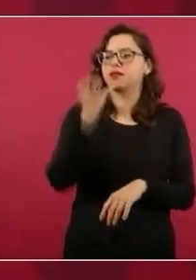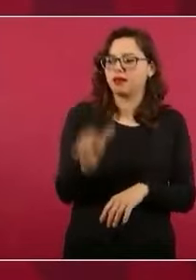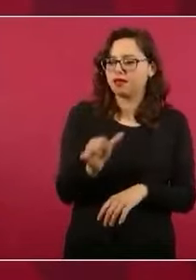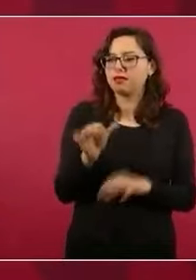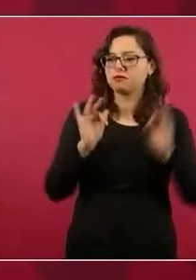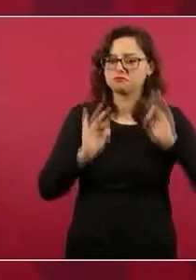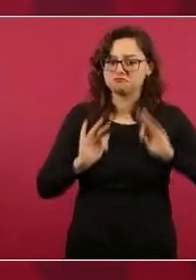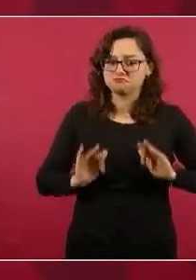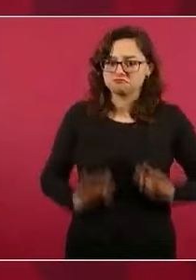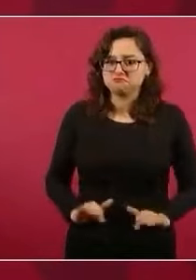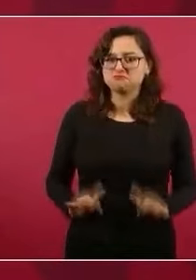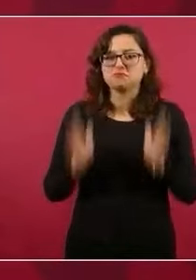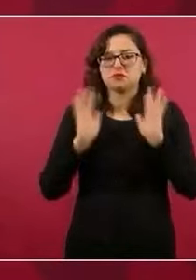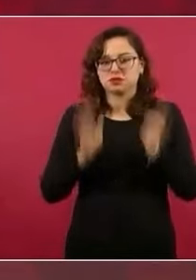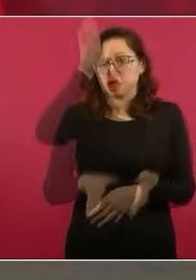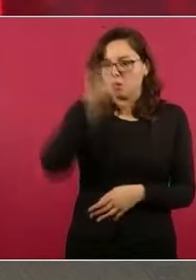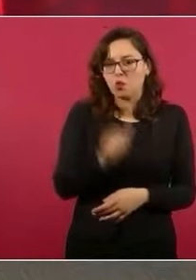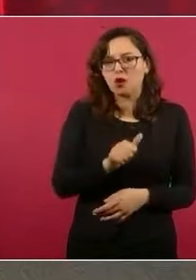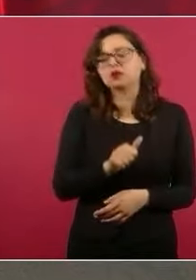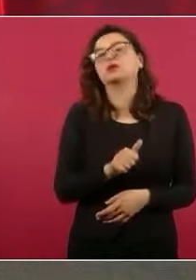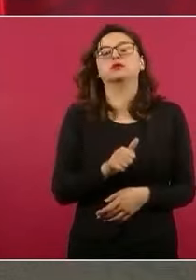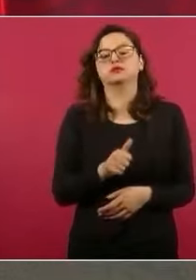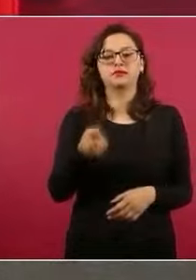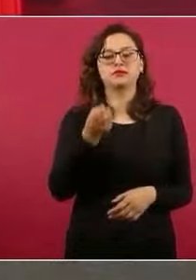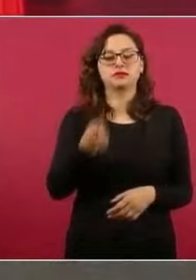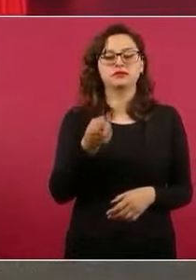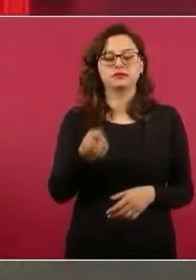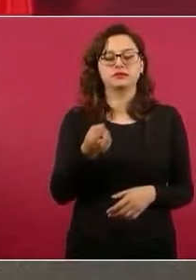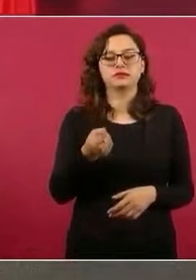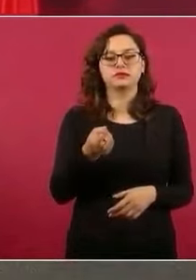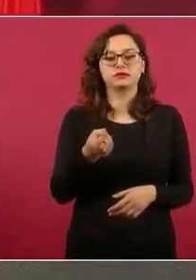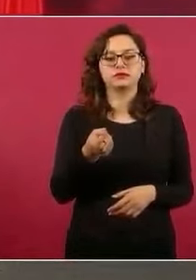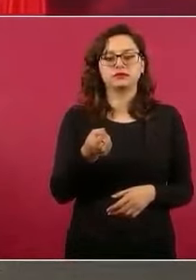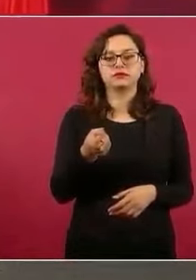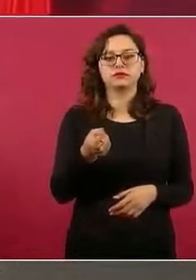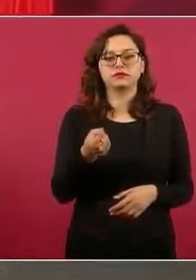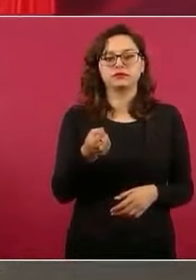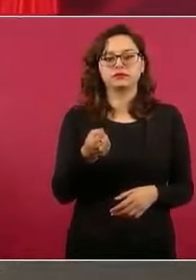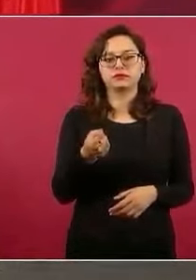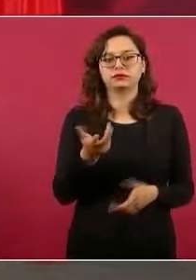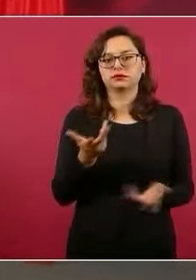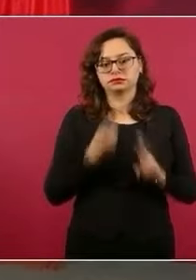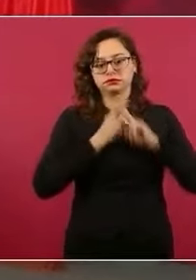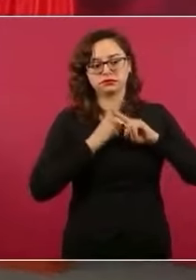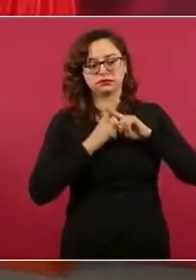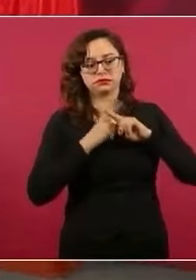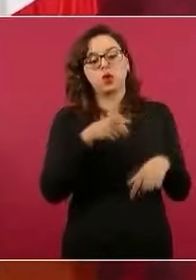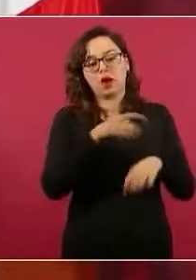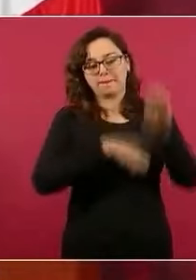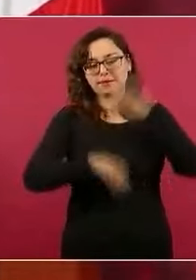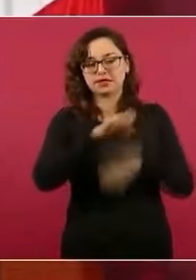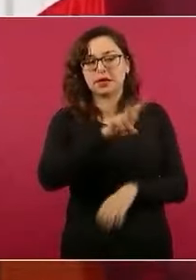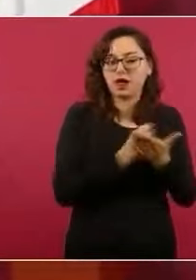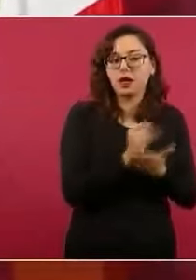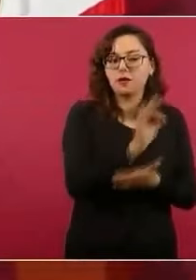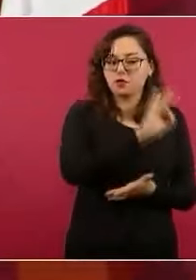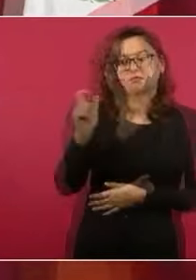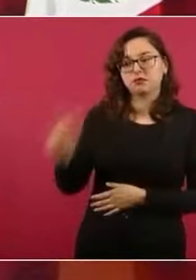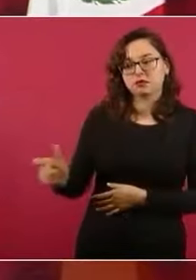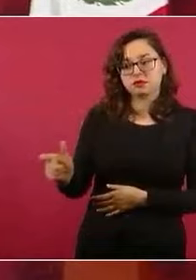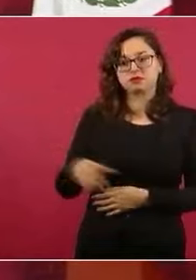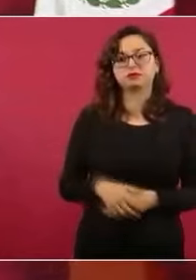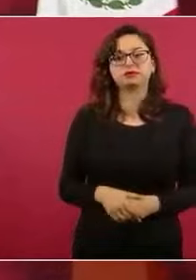y está en análisis precisamente el monto de utilidades de la empresa, y aceptaron que el